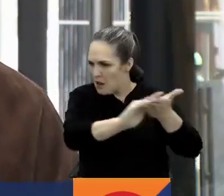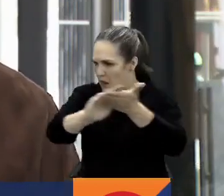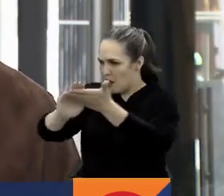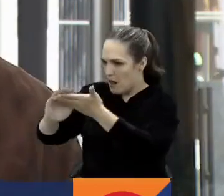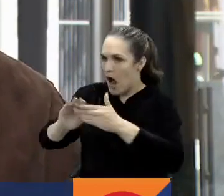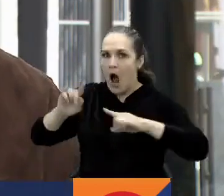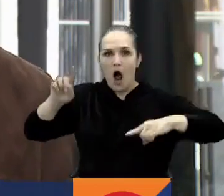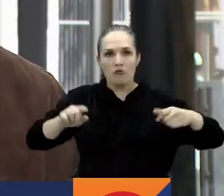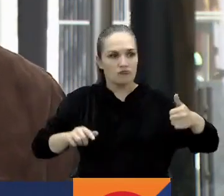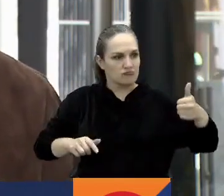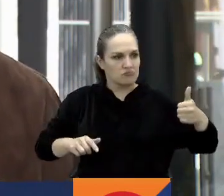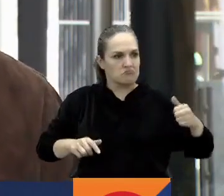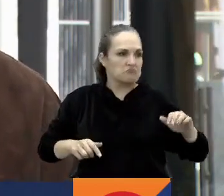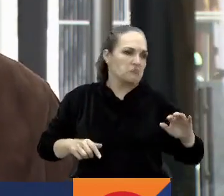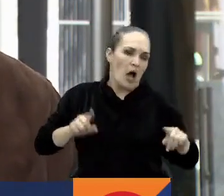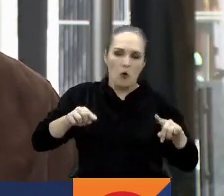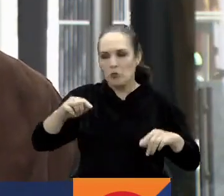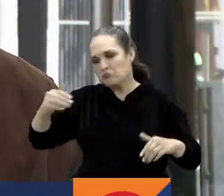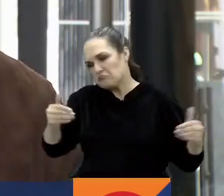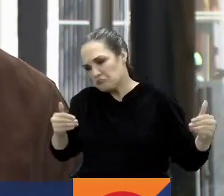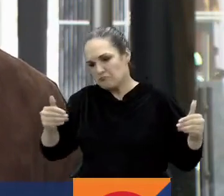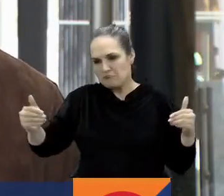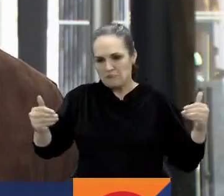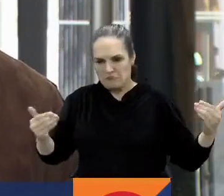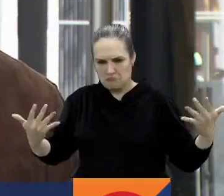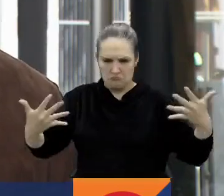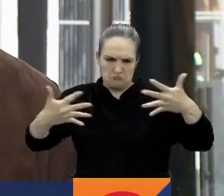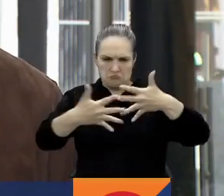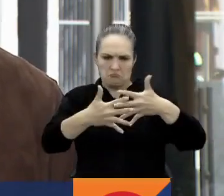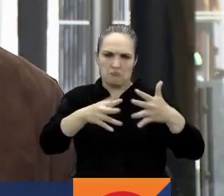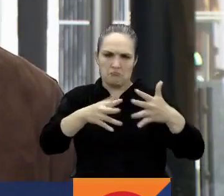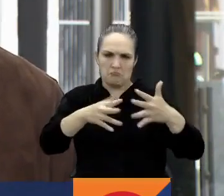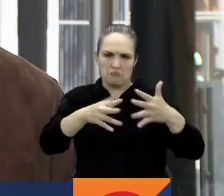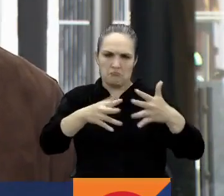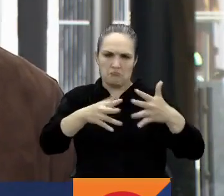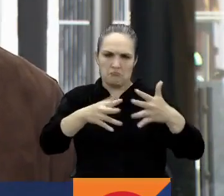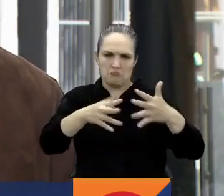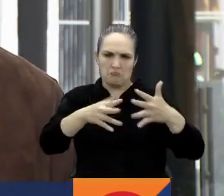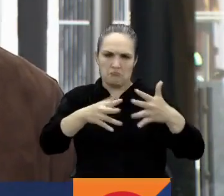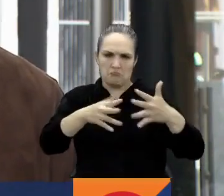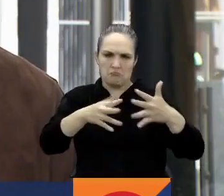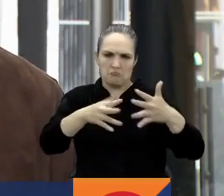van apenas como en un 10 Eso hace que el promedio de los nueve grupos sea alrededor del 21%